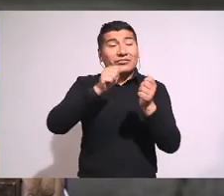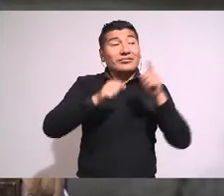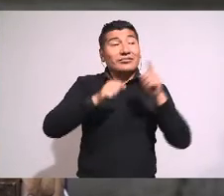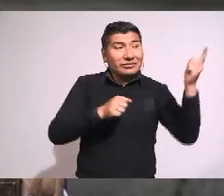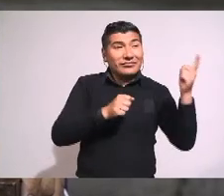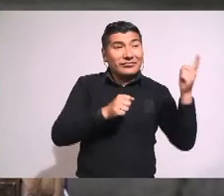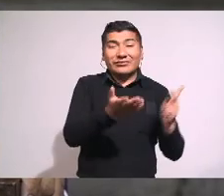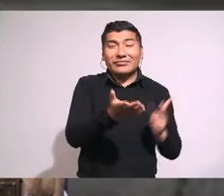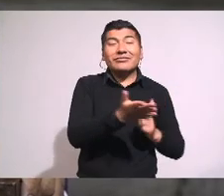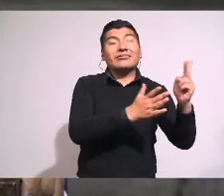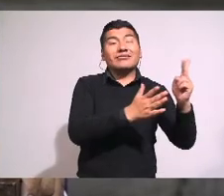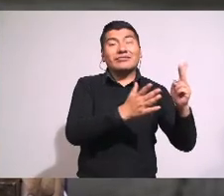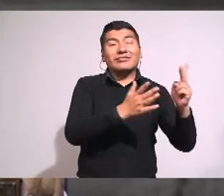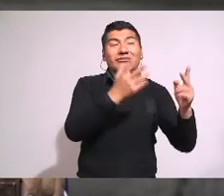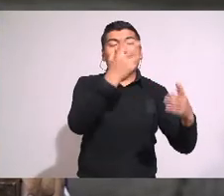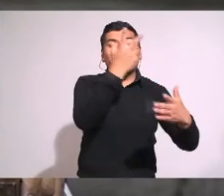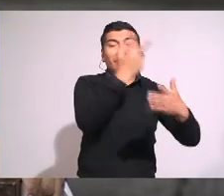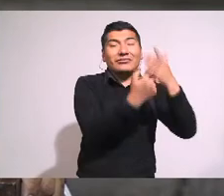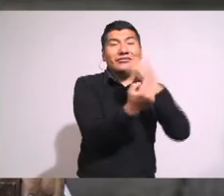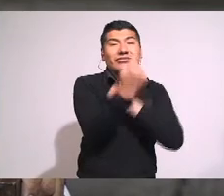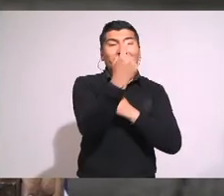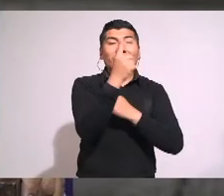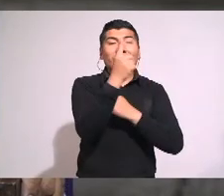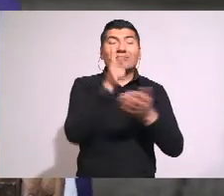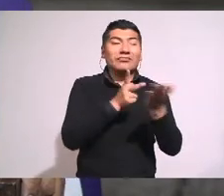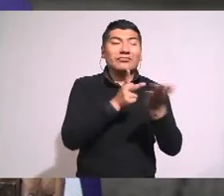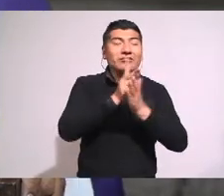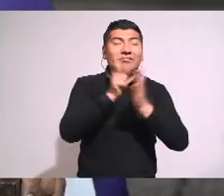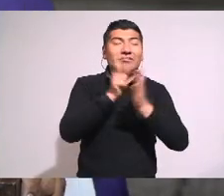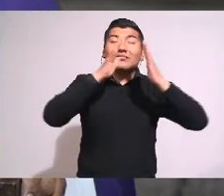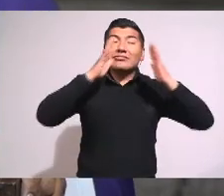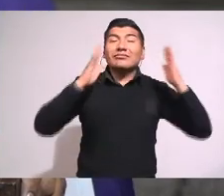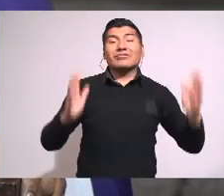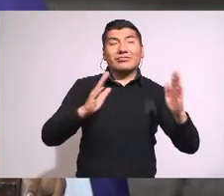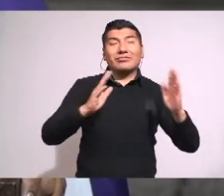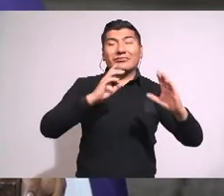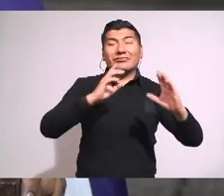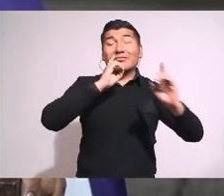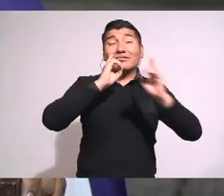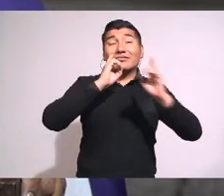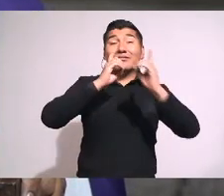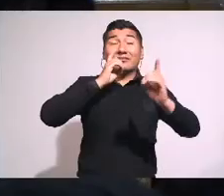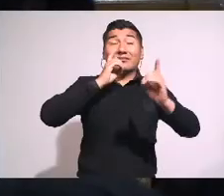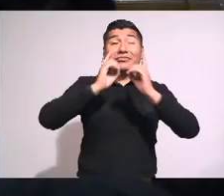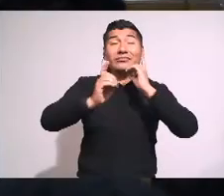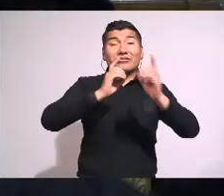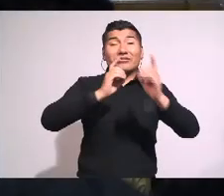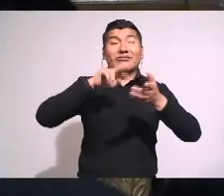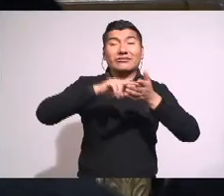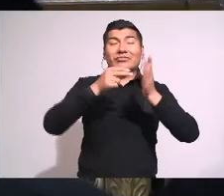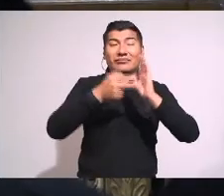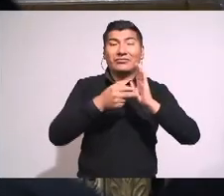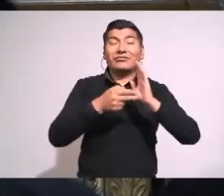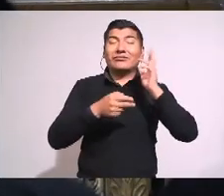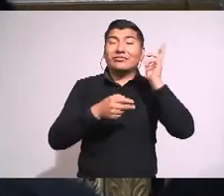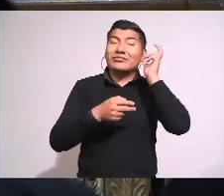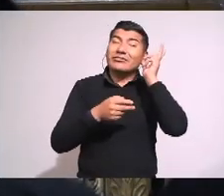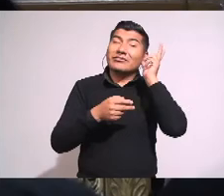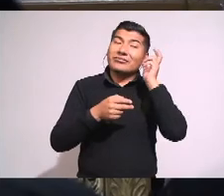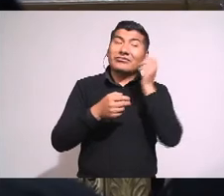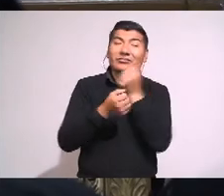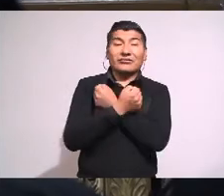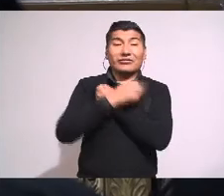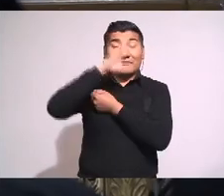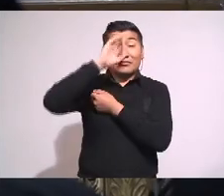otro voy a construir una verdad más grande. Diálogo es ante todo escuchar. Queridos